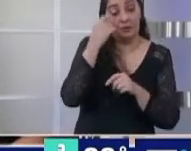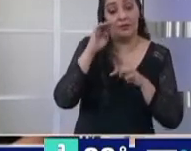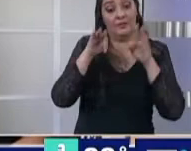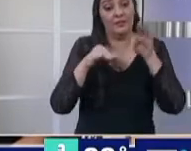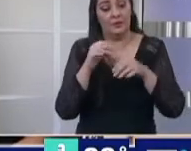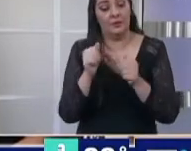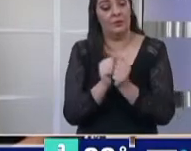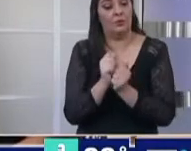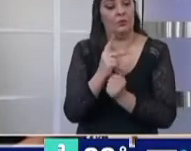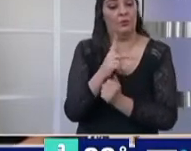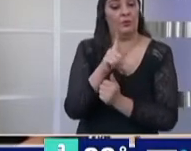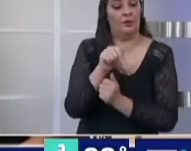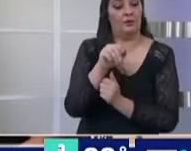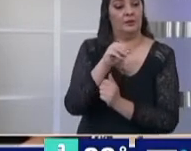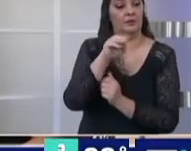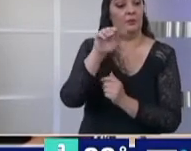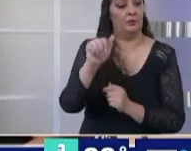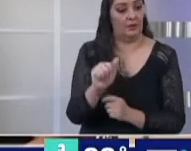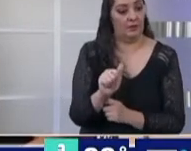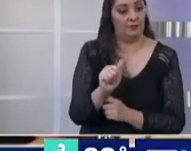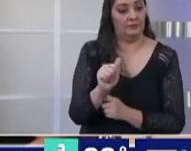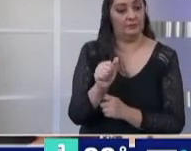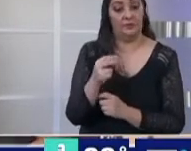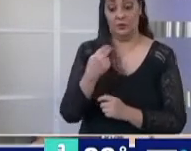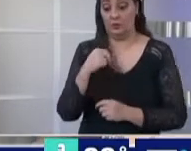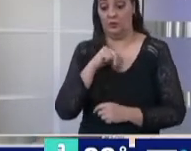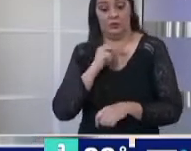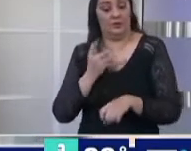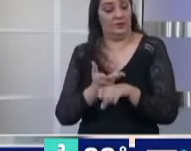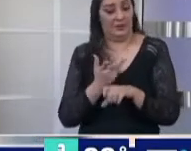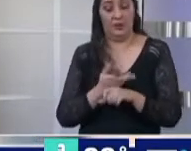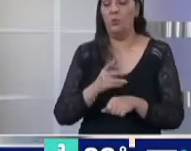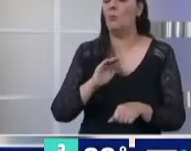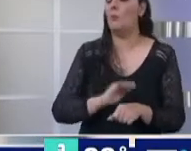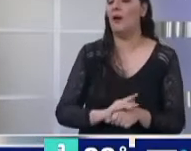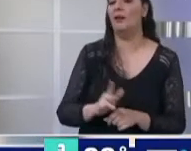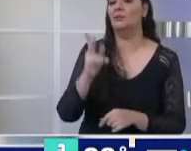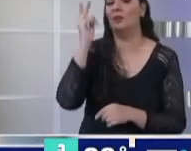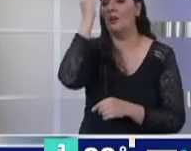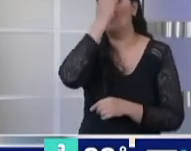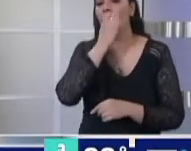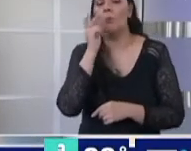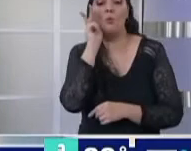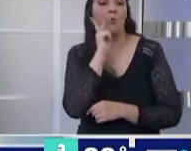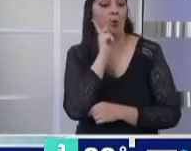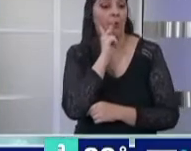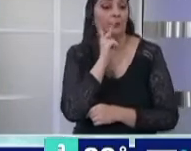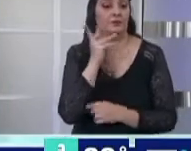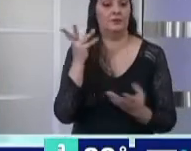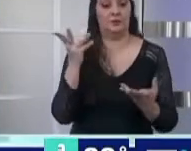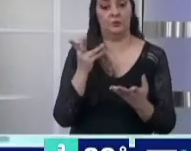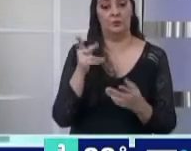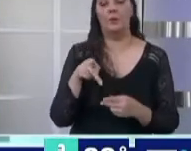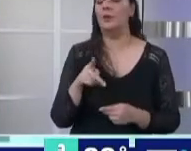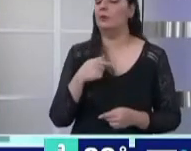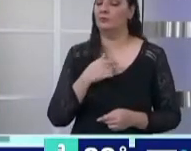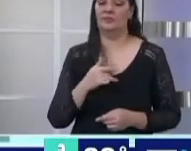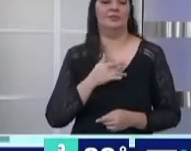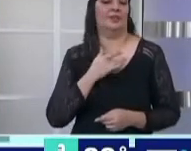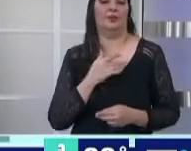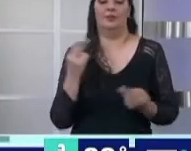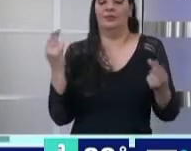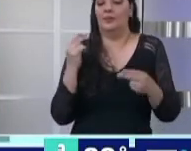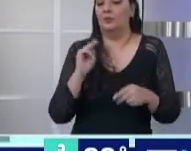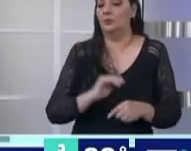el país, somos el estado que más pruebas ha hecho, sin embargo estoy convencido que necesitamos hacer más pruebas, vamos a hacer